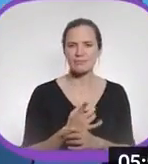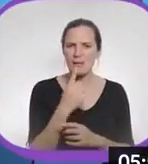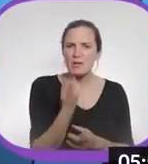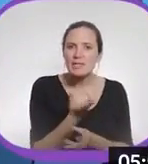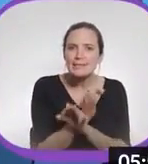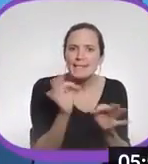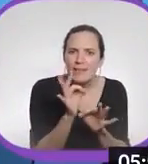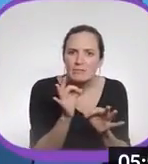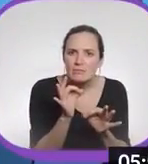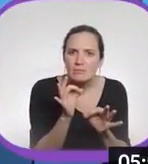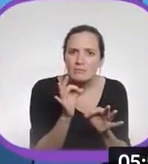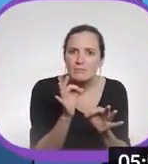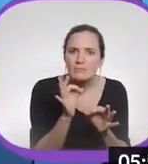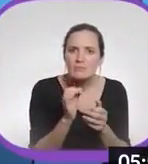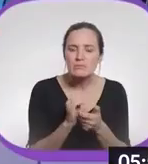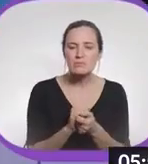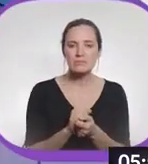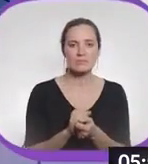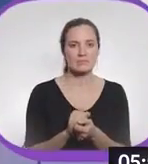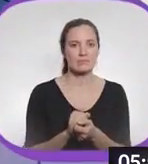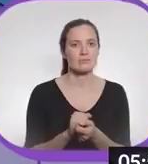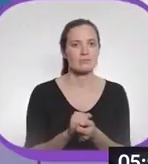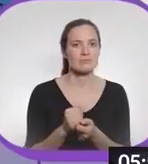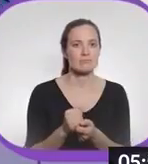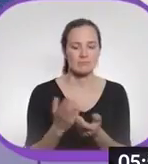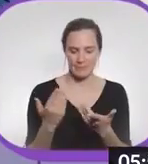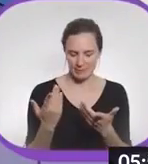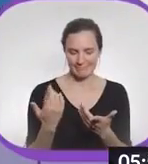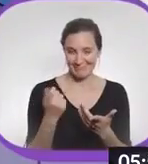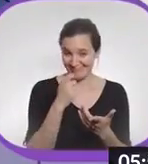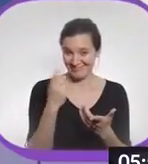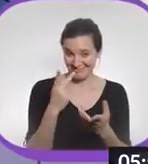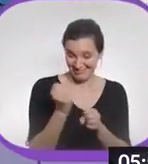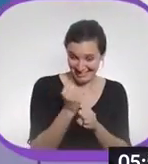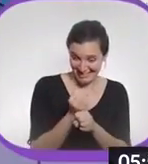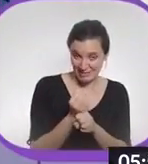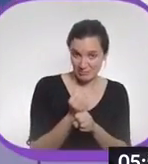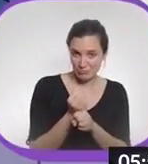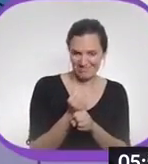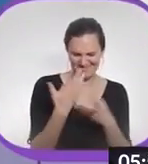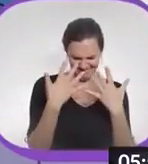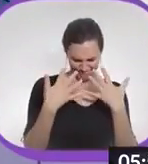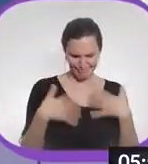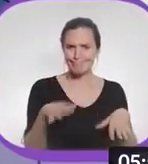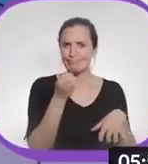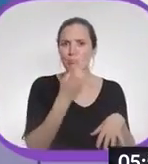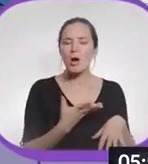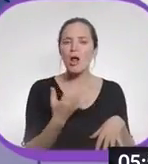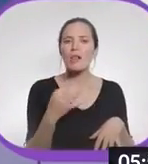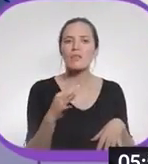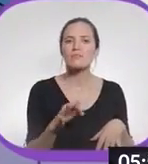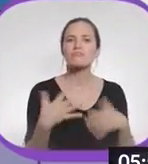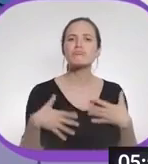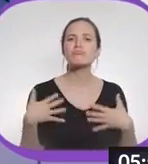cuestiones las bandas de chicos ni sus movimientos de baile! Bien, escucha, si vamos a trabajar juntos, debes mejorar tu apariencia. Así que mi primer deseo es